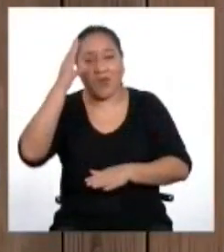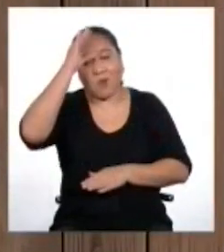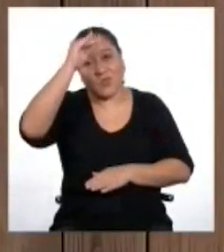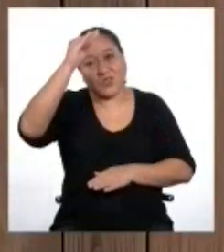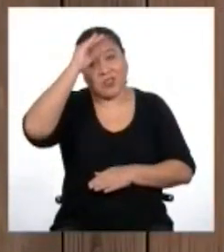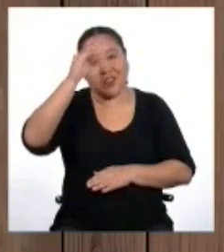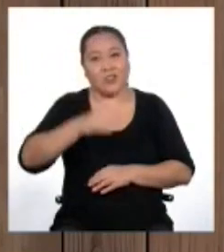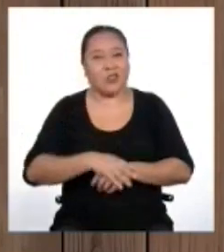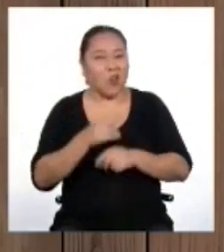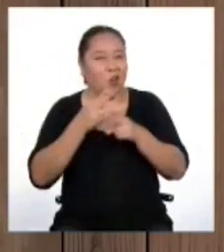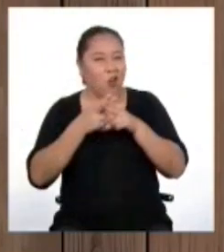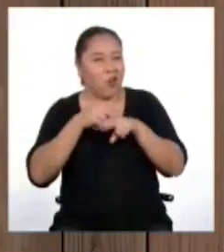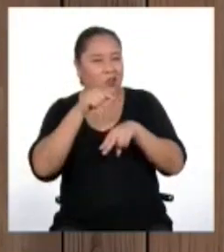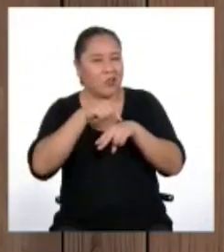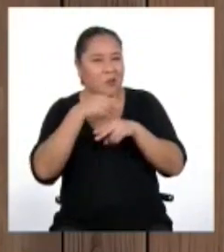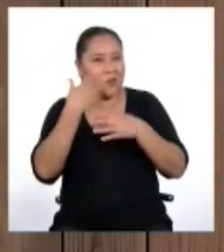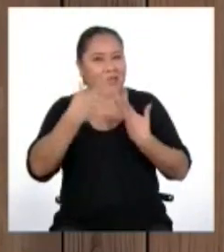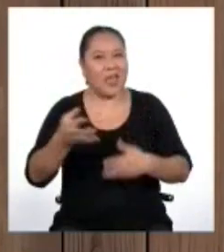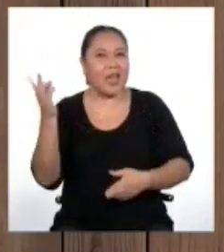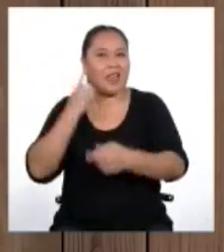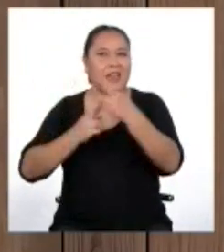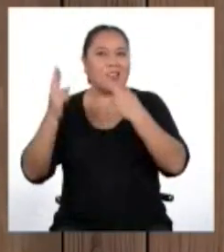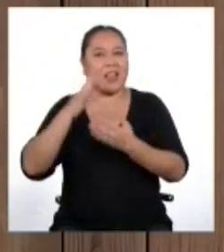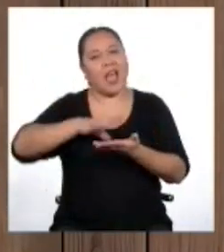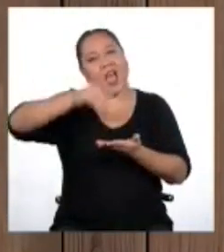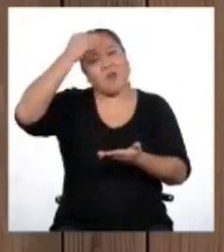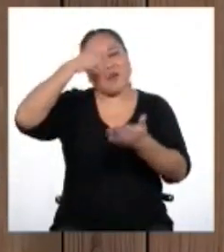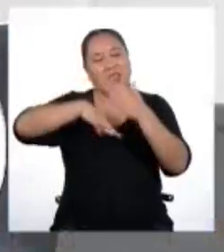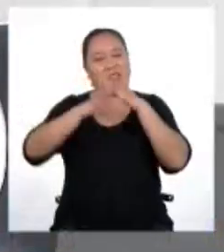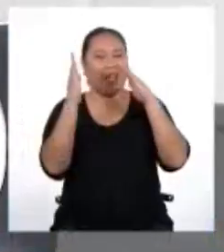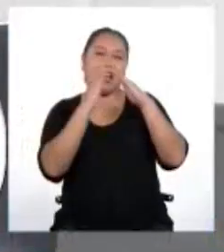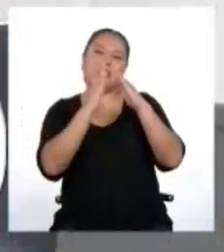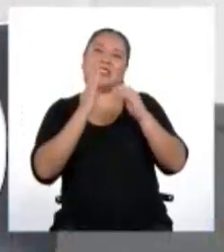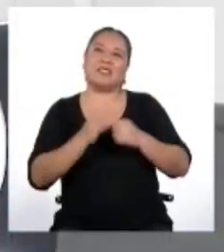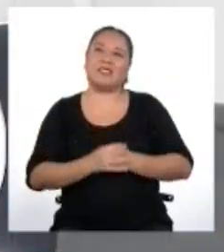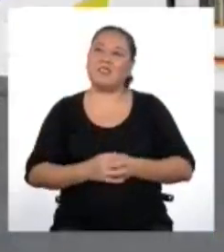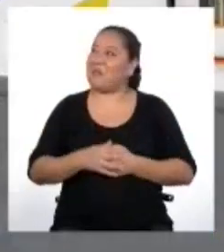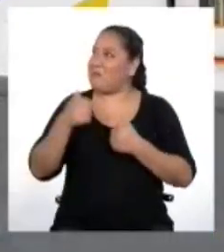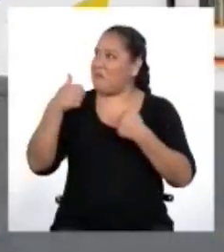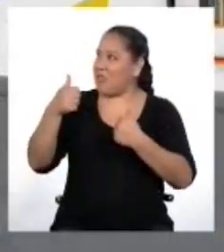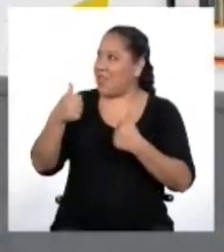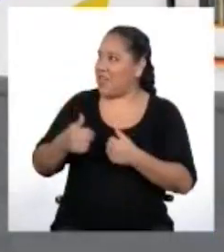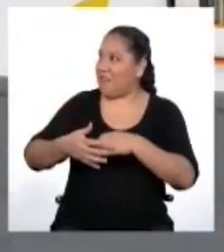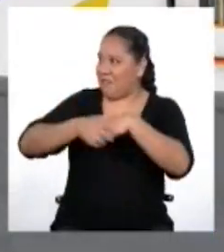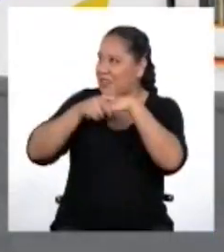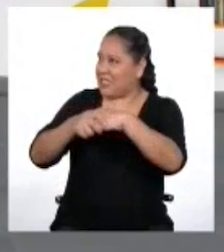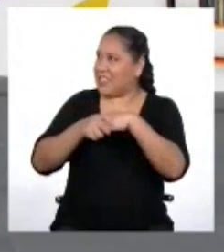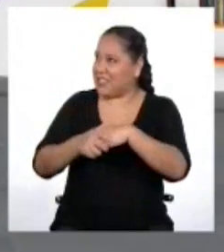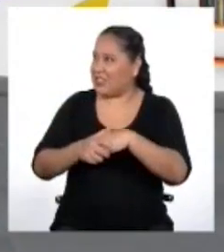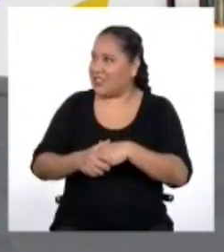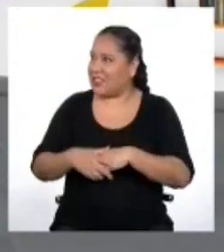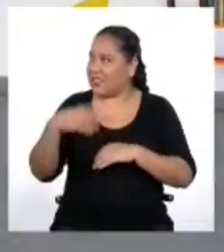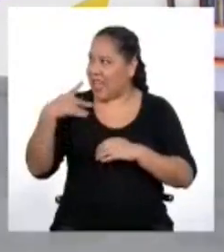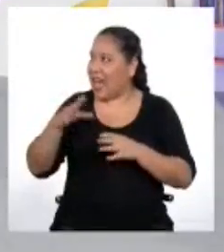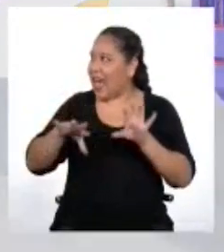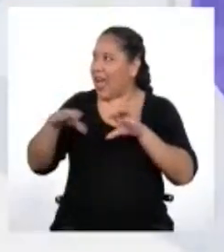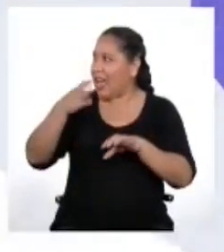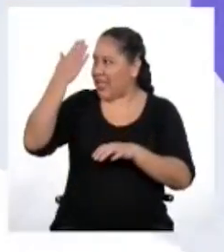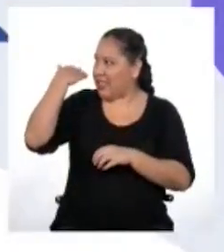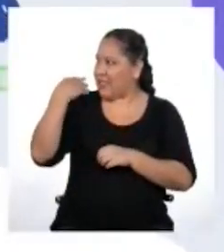chicos, que en unos minutos regresamos con Aprende en Casa. Te salió muy bien, ¿ah? Felicitaciones. ¿Ya había hecho eso